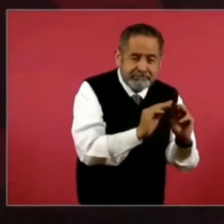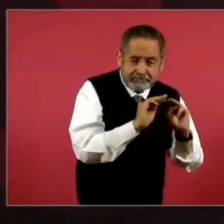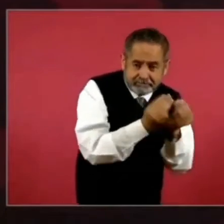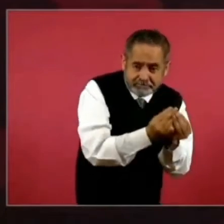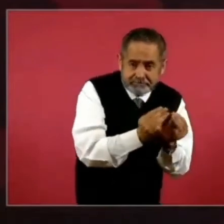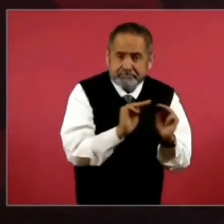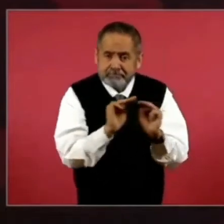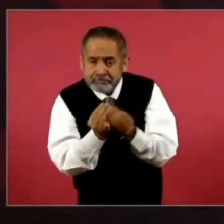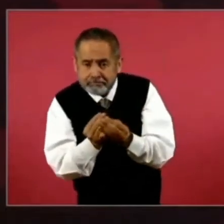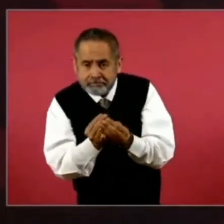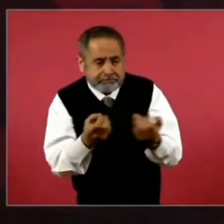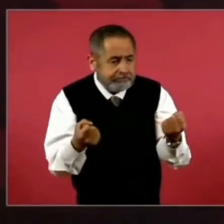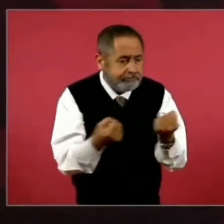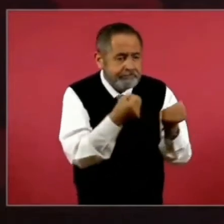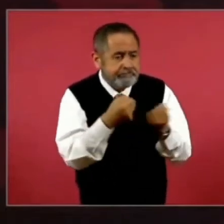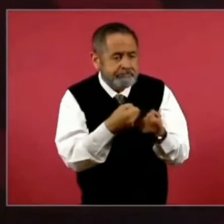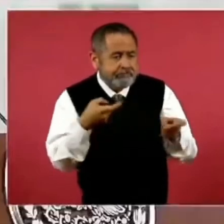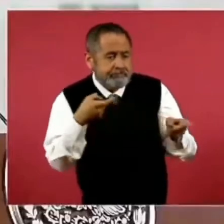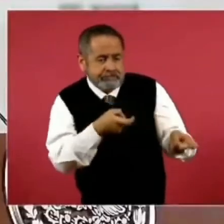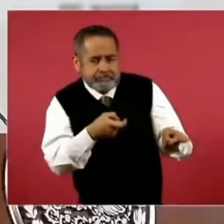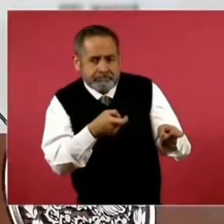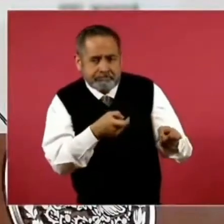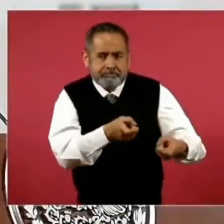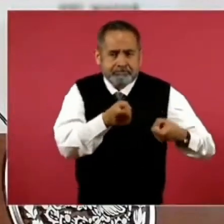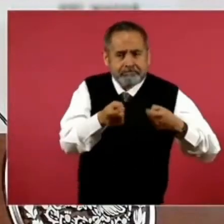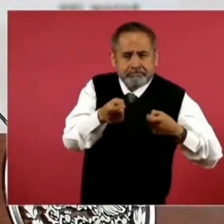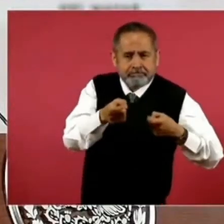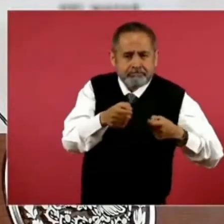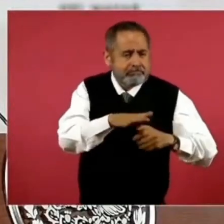bandas del crimen.